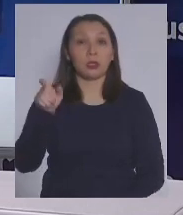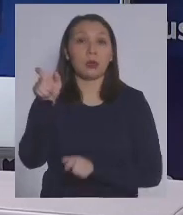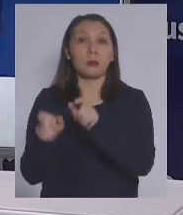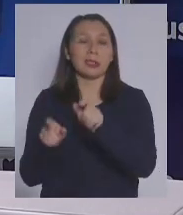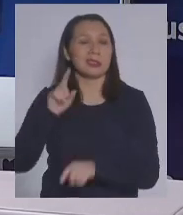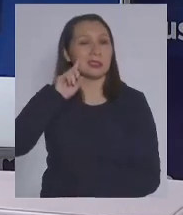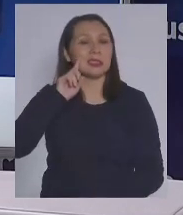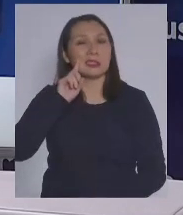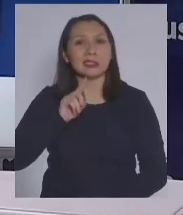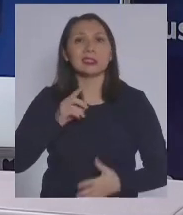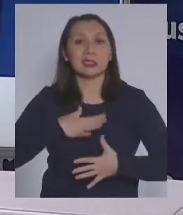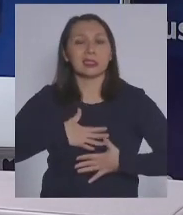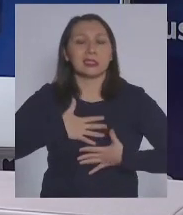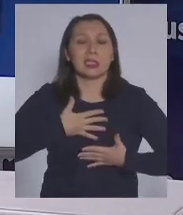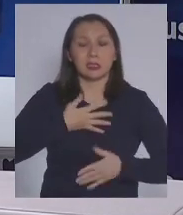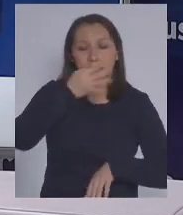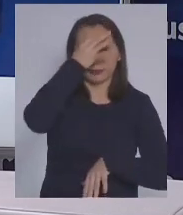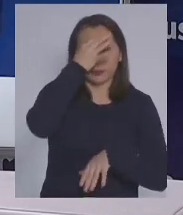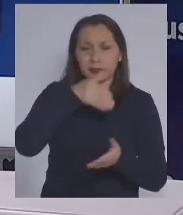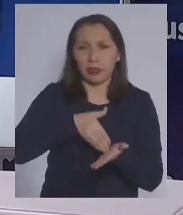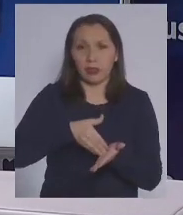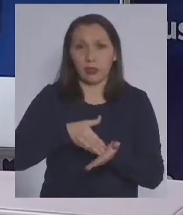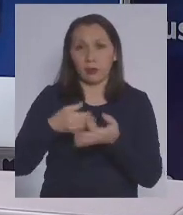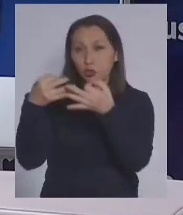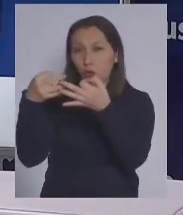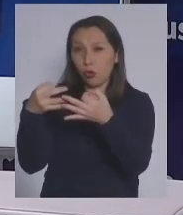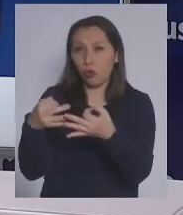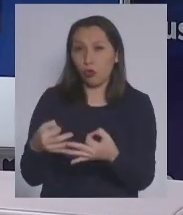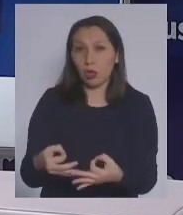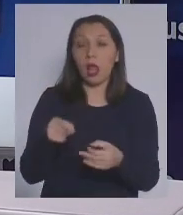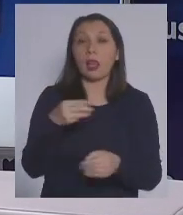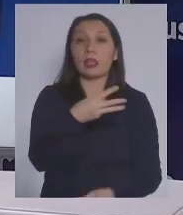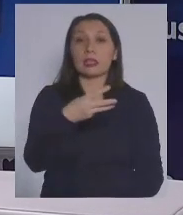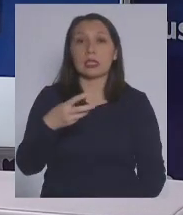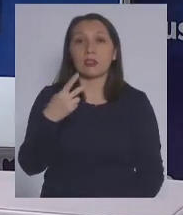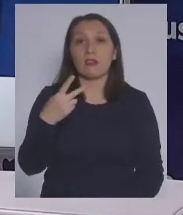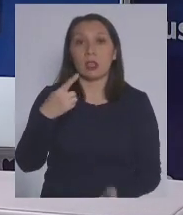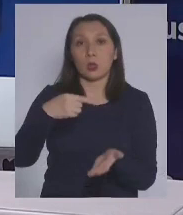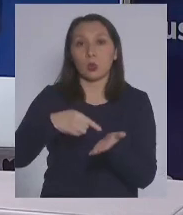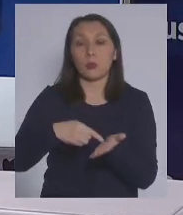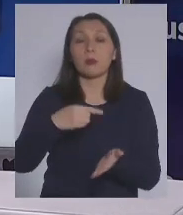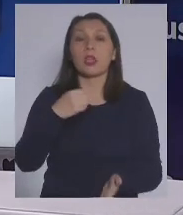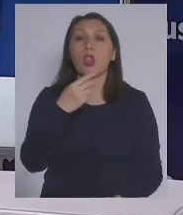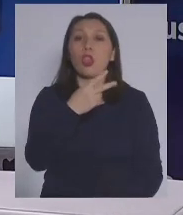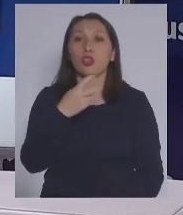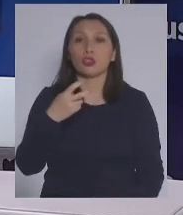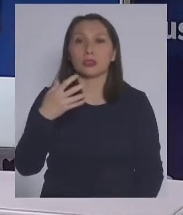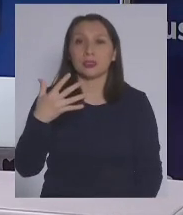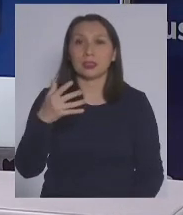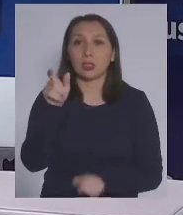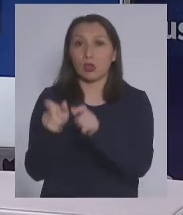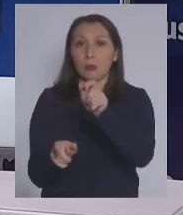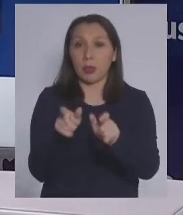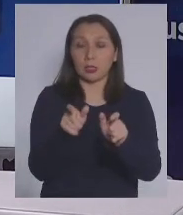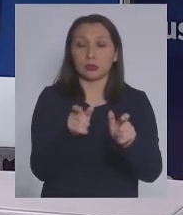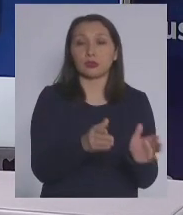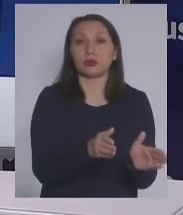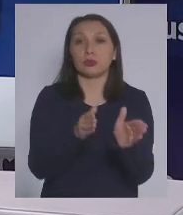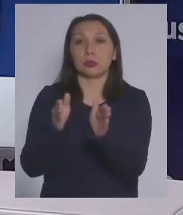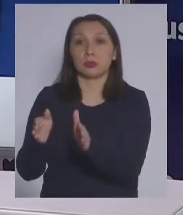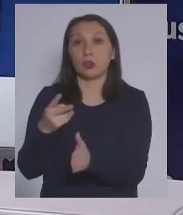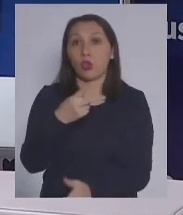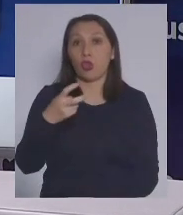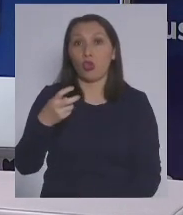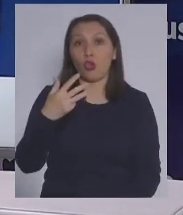sintomáticas con esto totaliza mos 321 mil 205 casos de los cuales